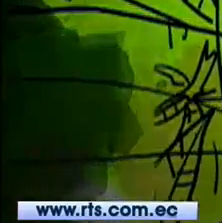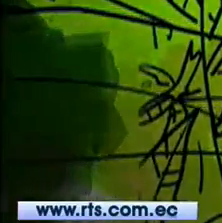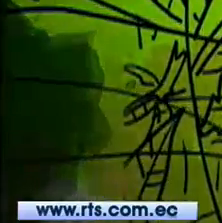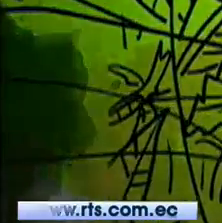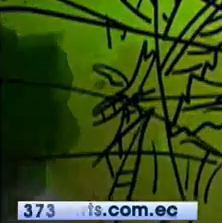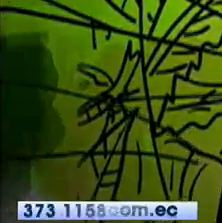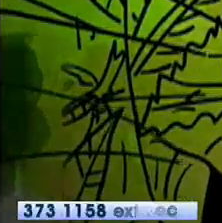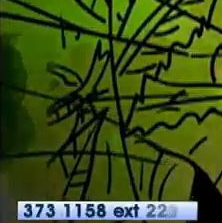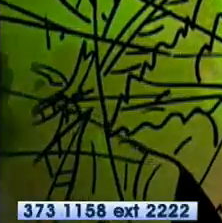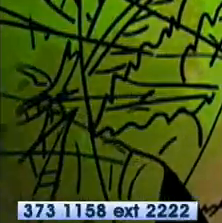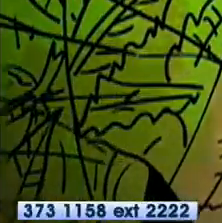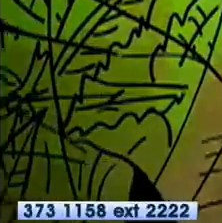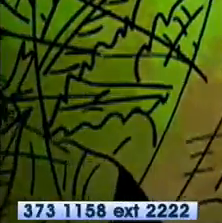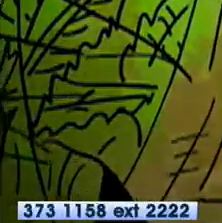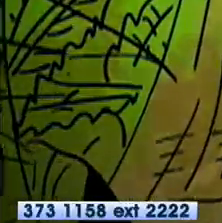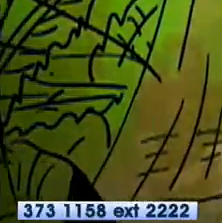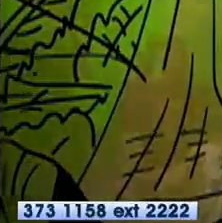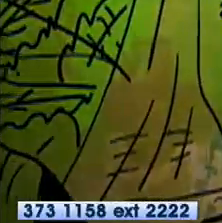vale